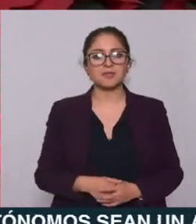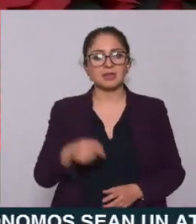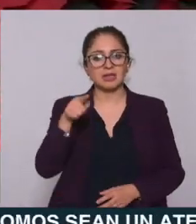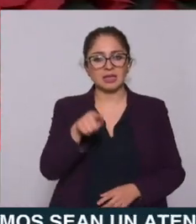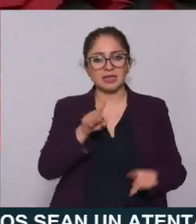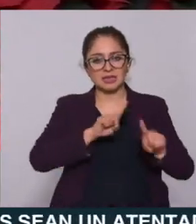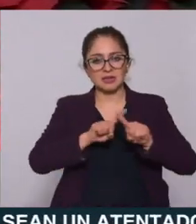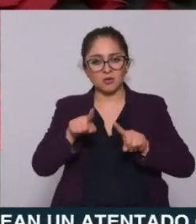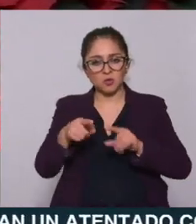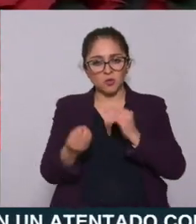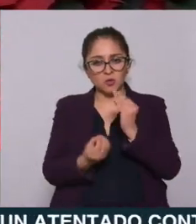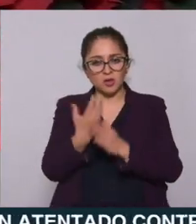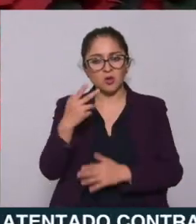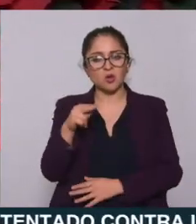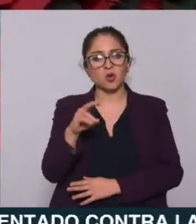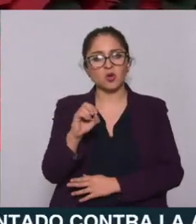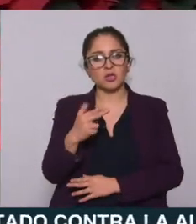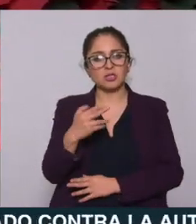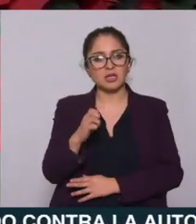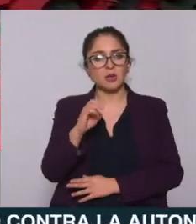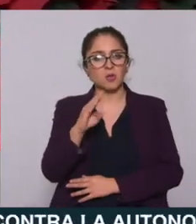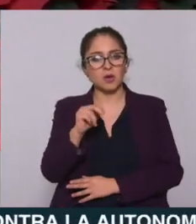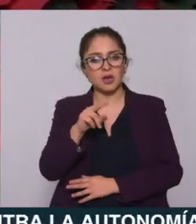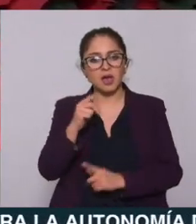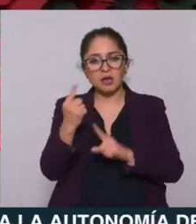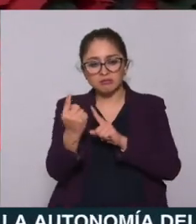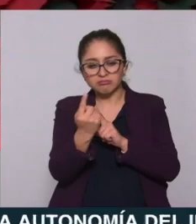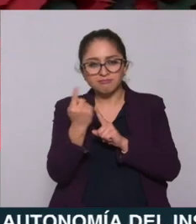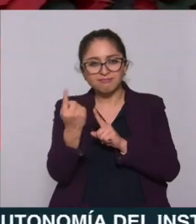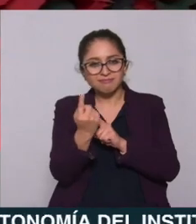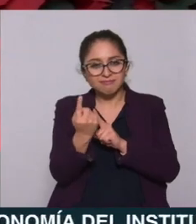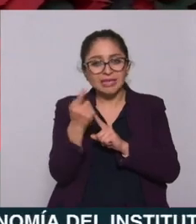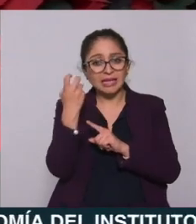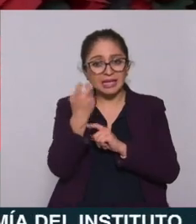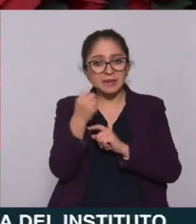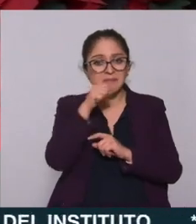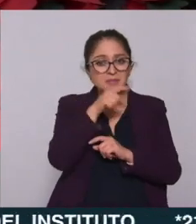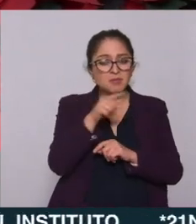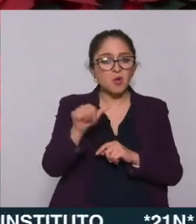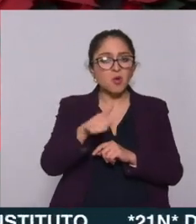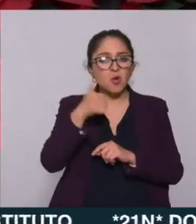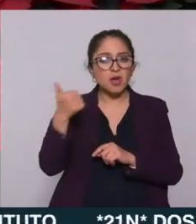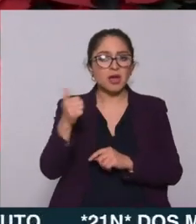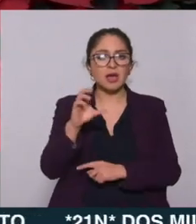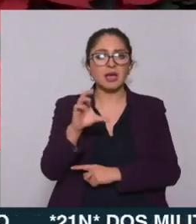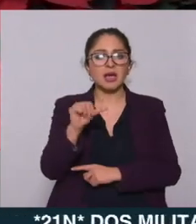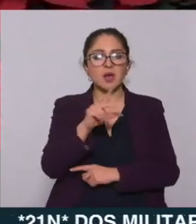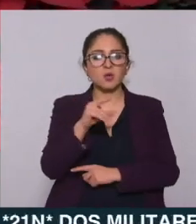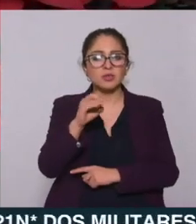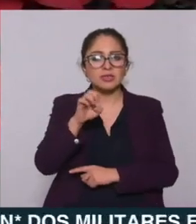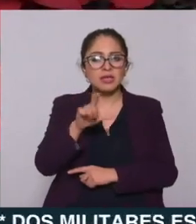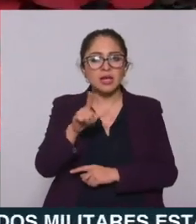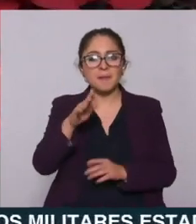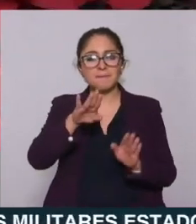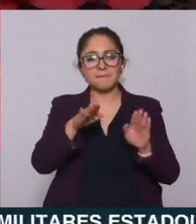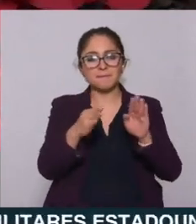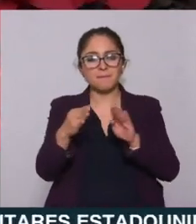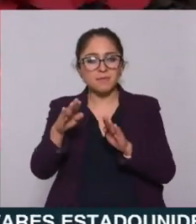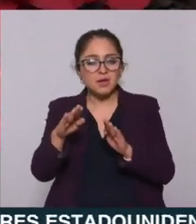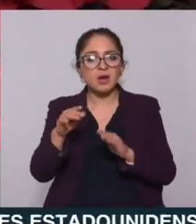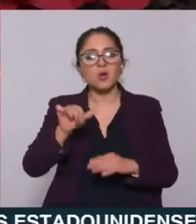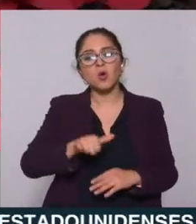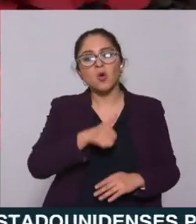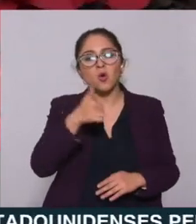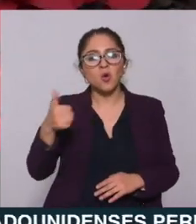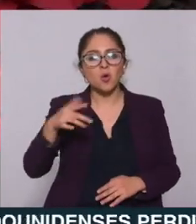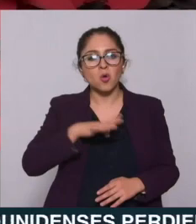variedades más nuevas, se llama Nochebuena de Reguilete. Y así como están estas, existe otra que se llama Carrusel, que son como onduladitas. También hay